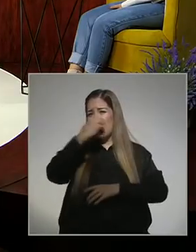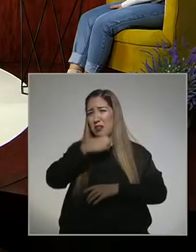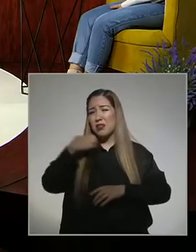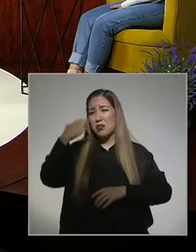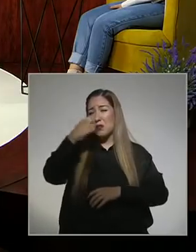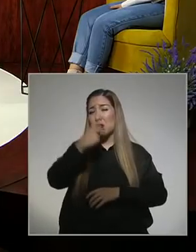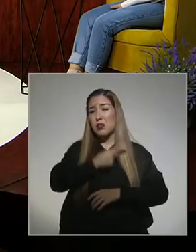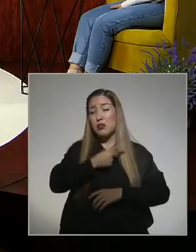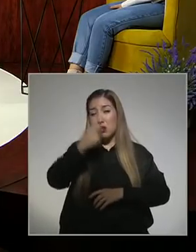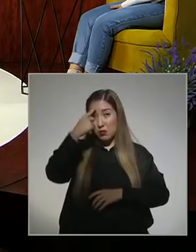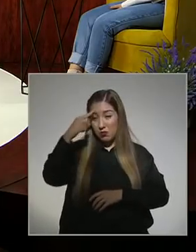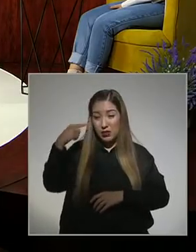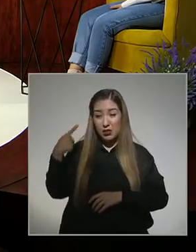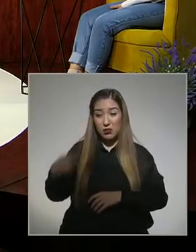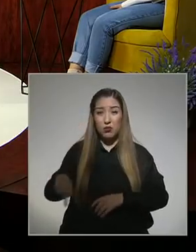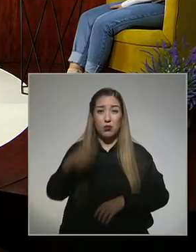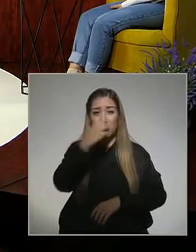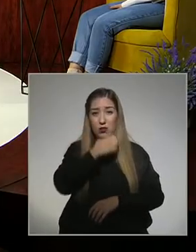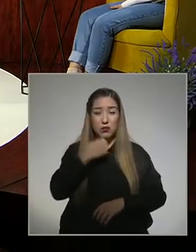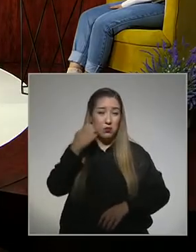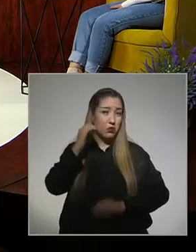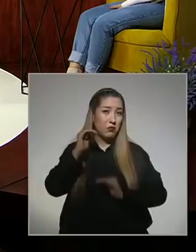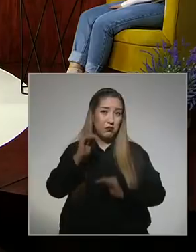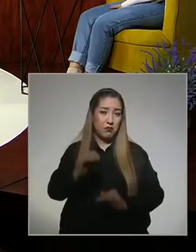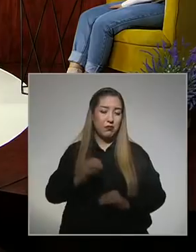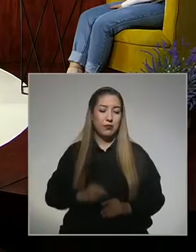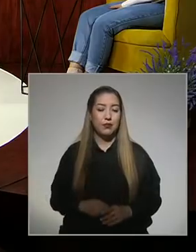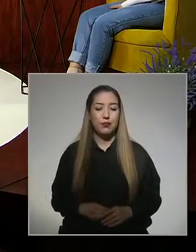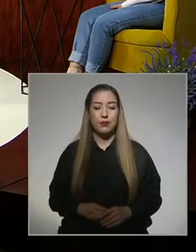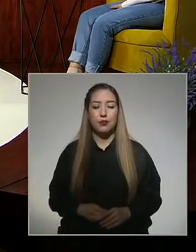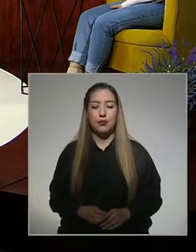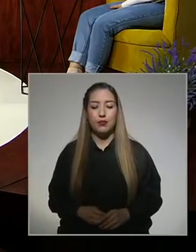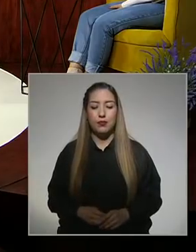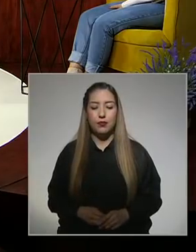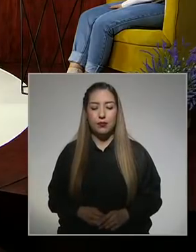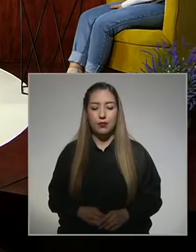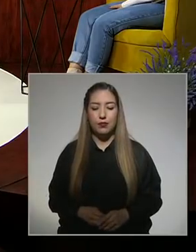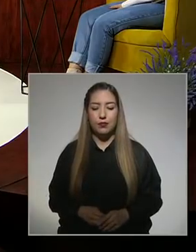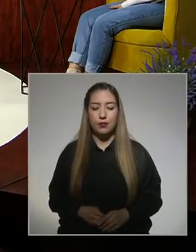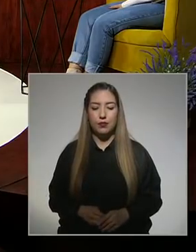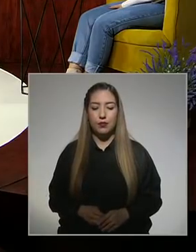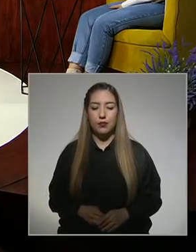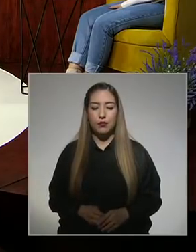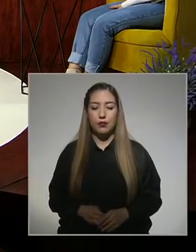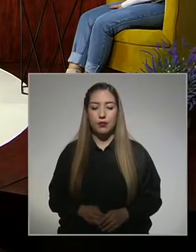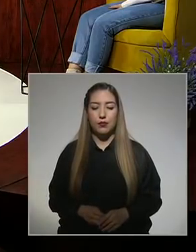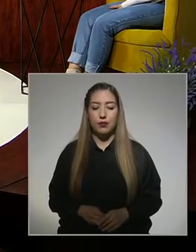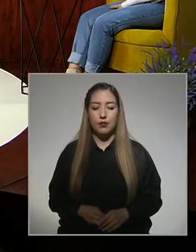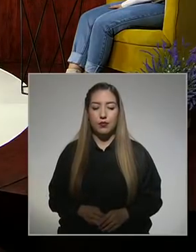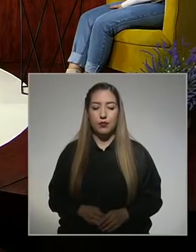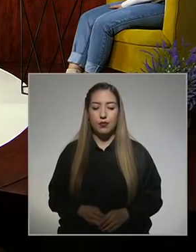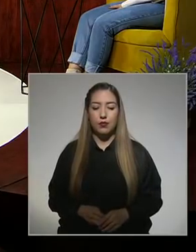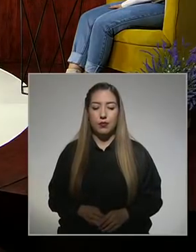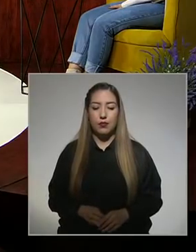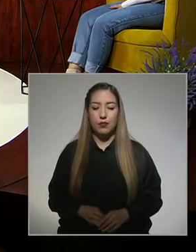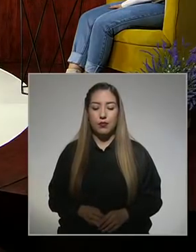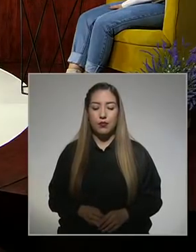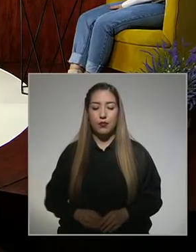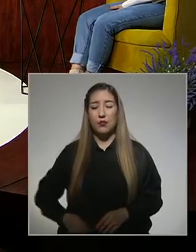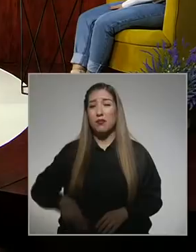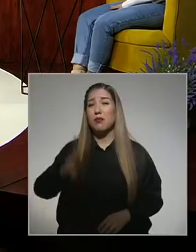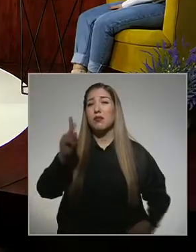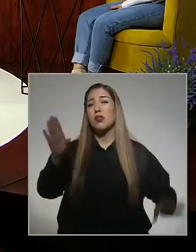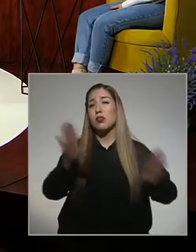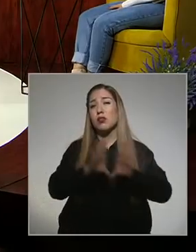de la escuela. Y hasta ahí, el resto, luego el argumento. es que mi hijo estaría incomunicado porque todos